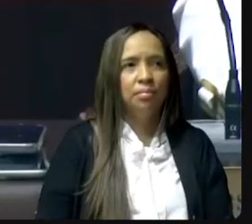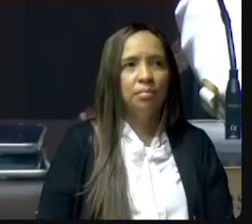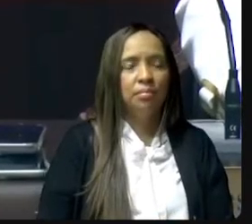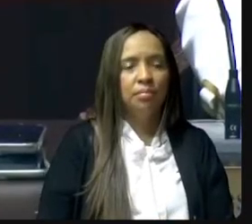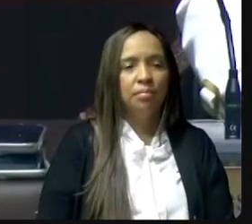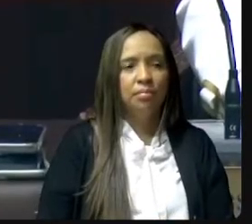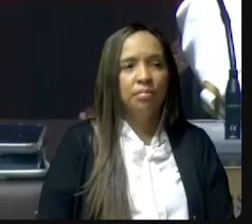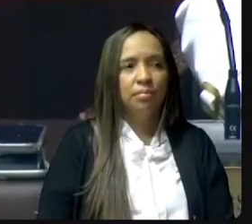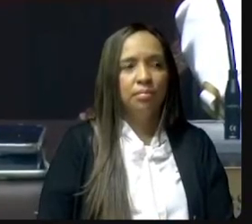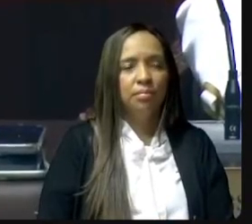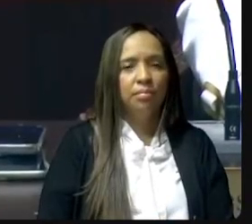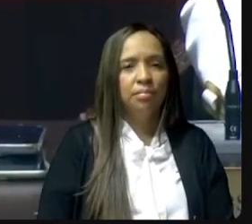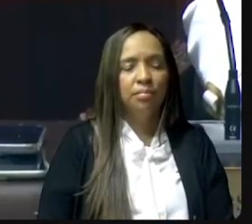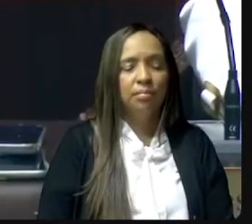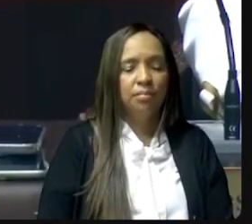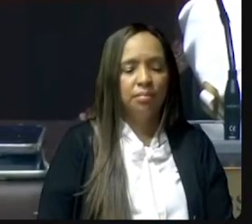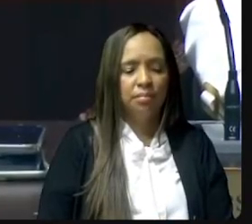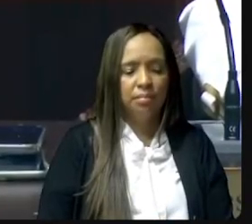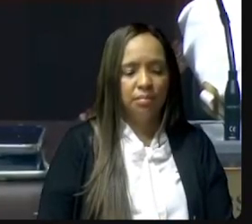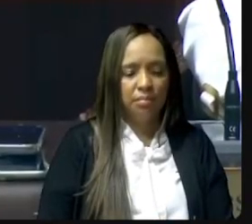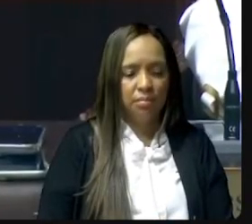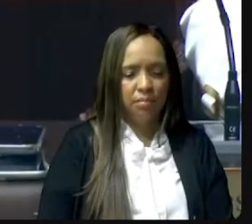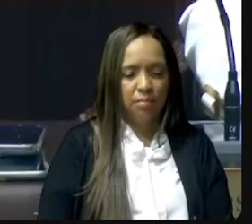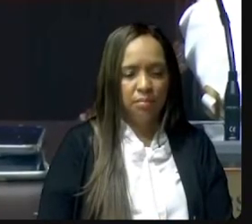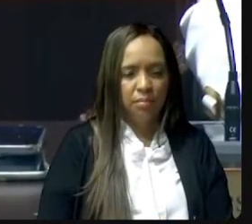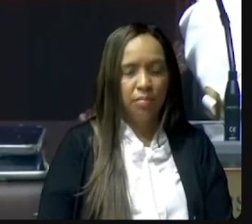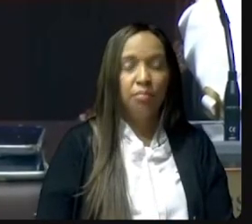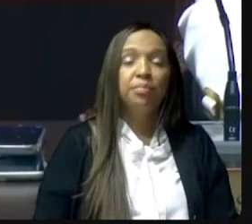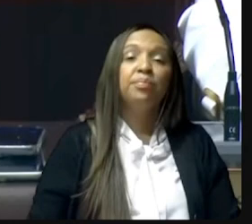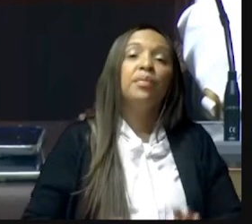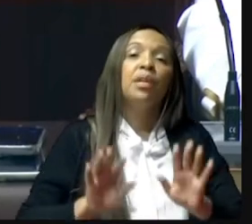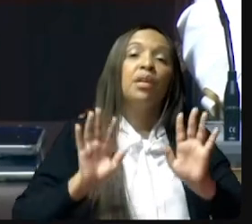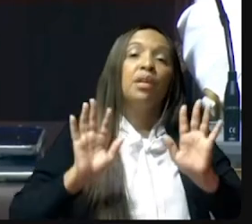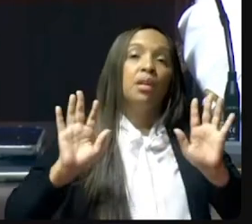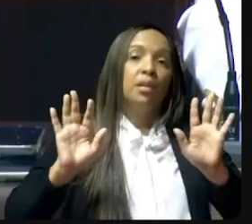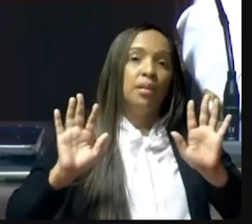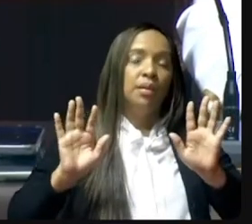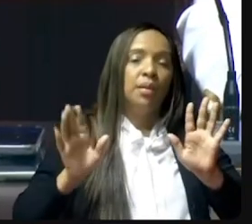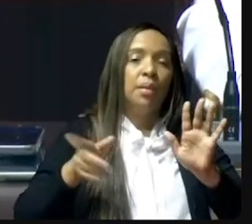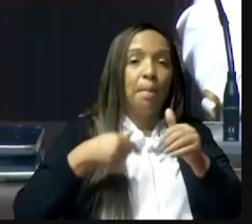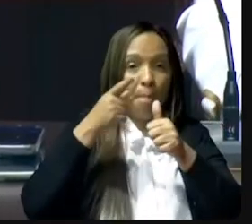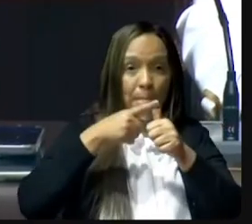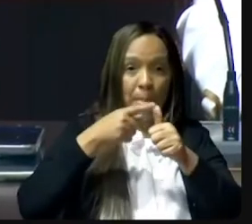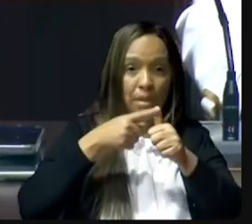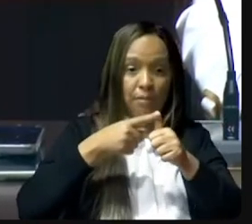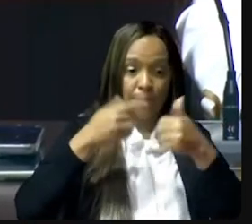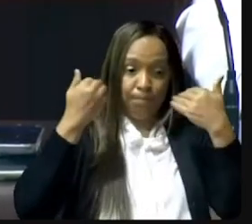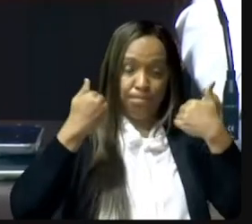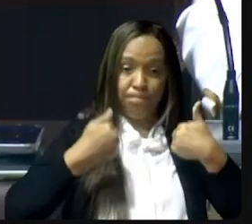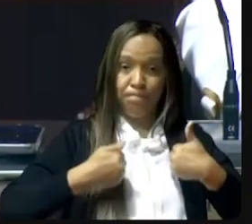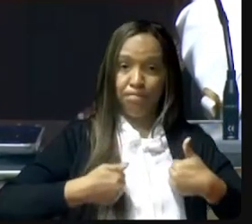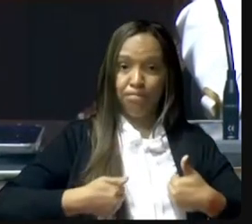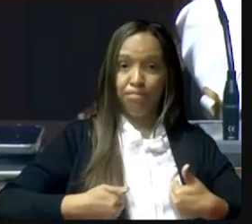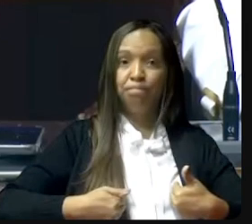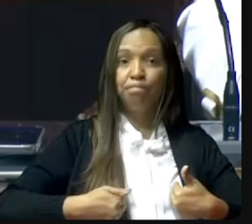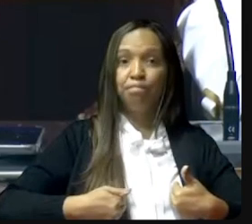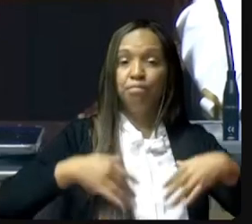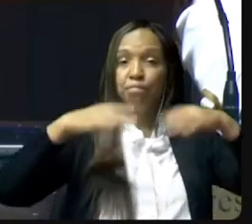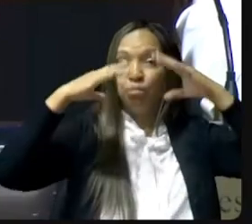mi rol como presidente es un poco coordinar los